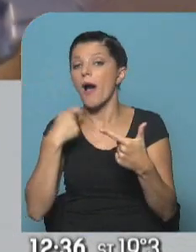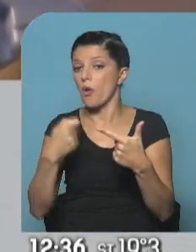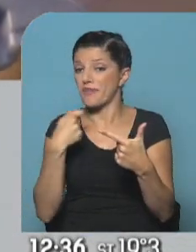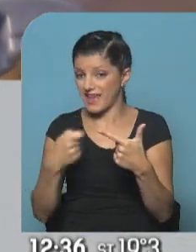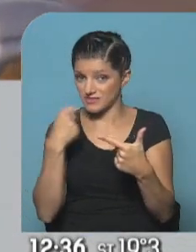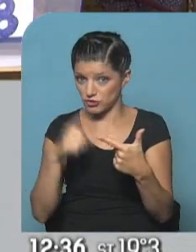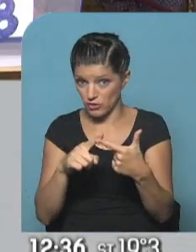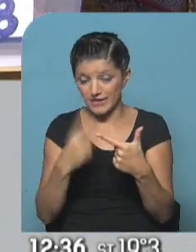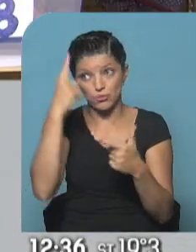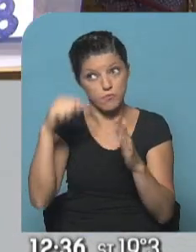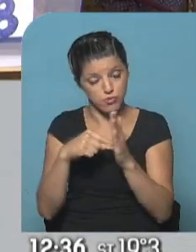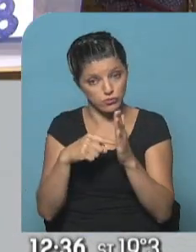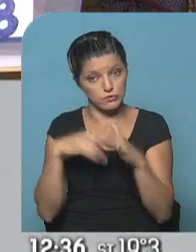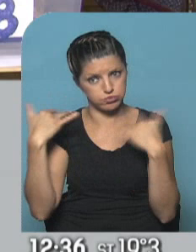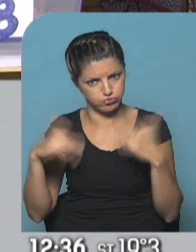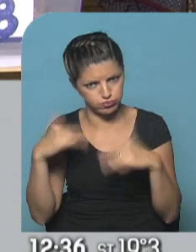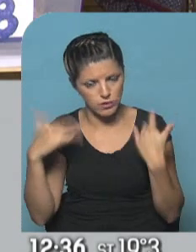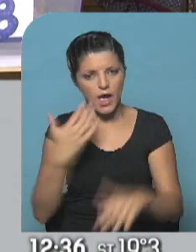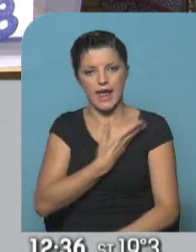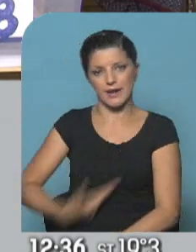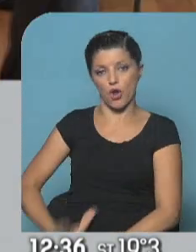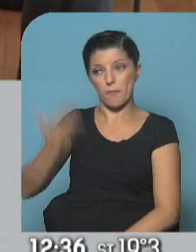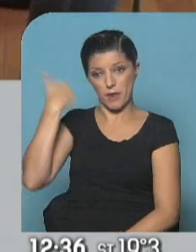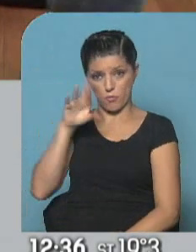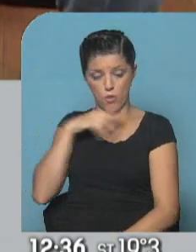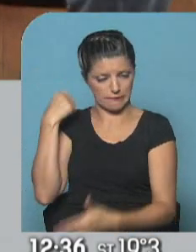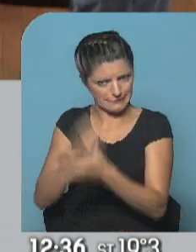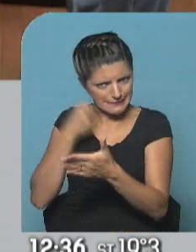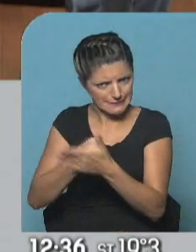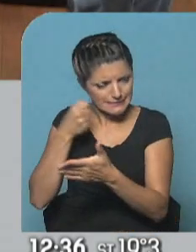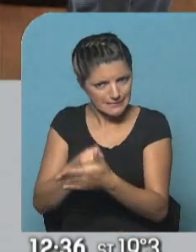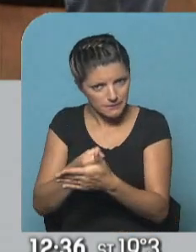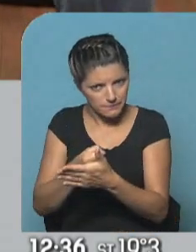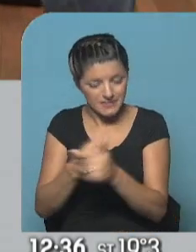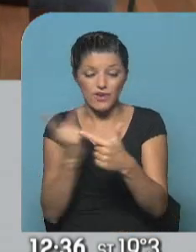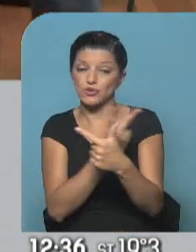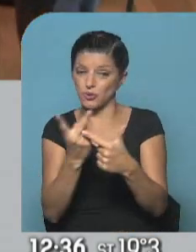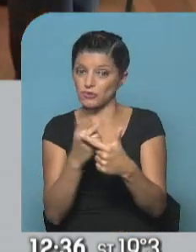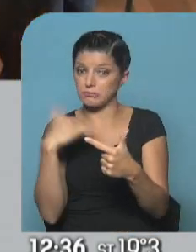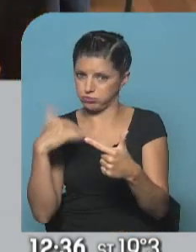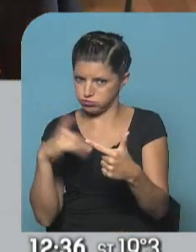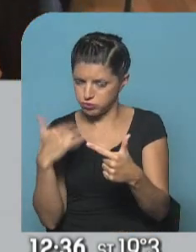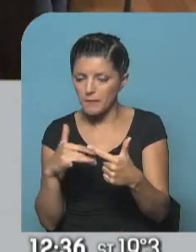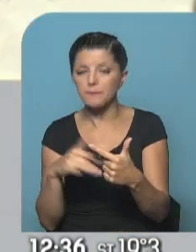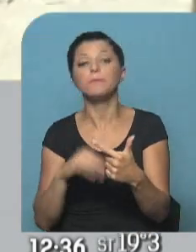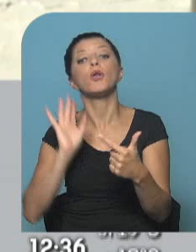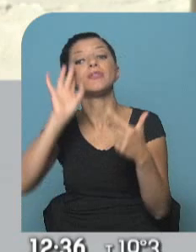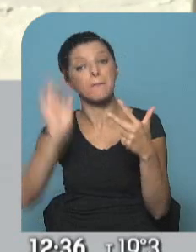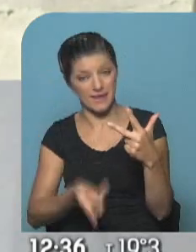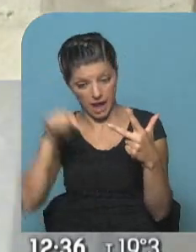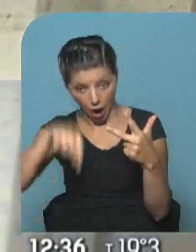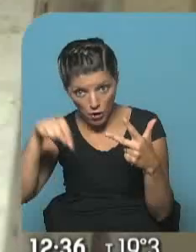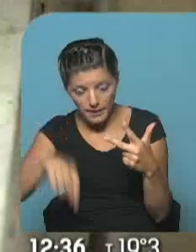uno de los puntos conflictivos del gobierno de Michelle Bachelet, van a ser sin dudas la gran pelea. ¿Y qué es lo que está ocurriendo ahora en este tramo, en la segunda